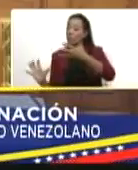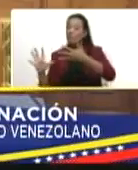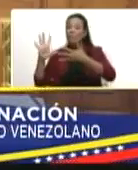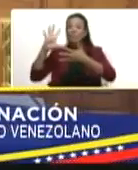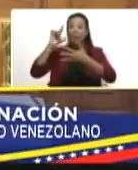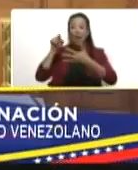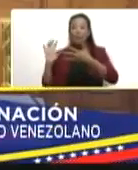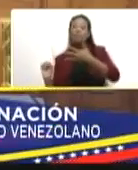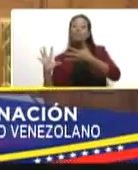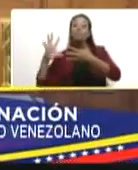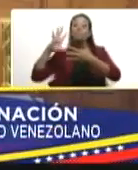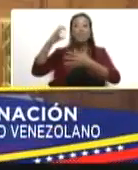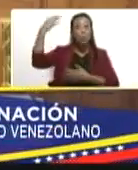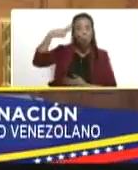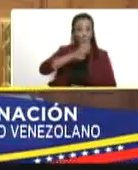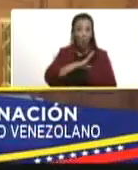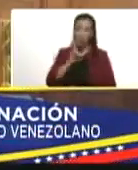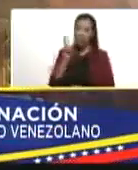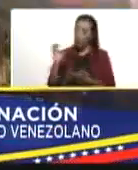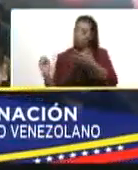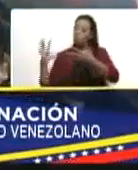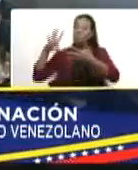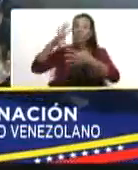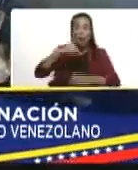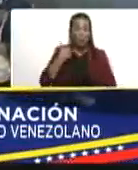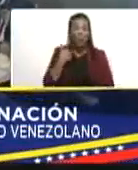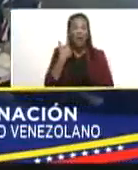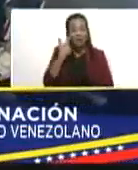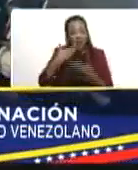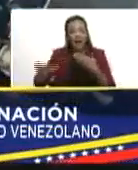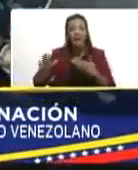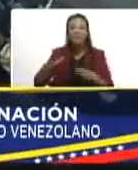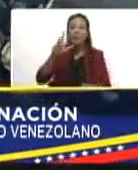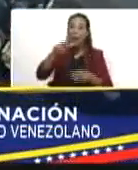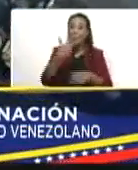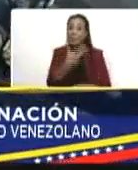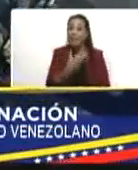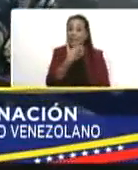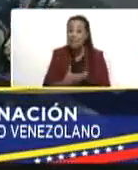el esquivo a propósito del reciente